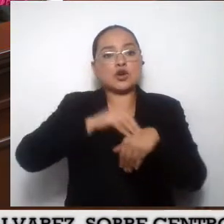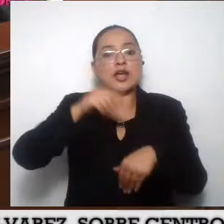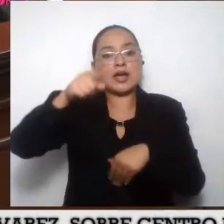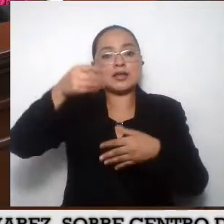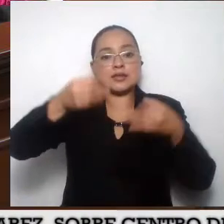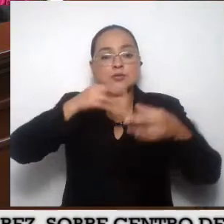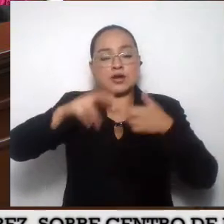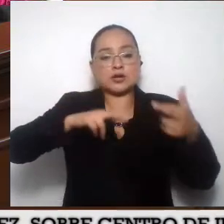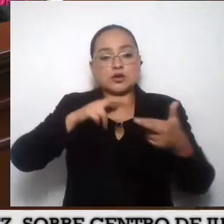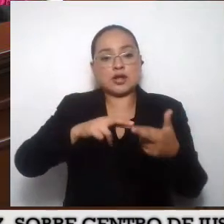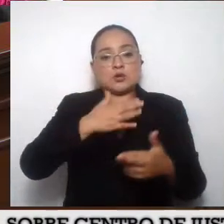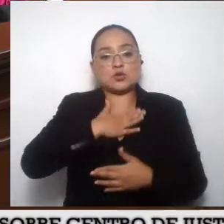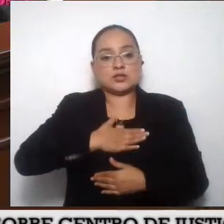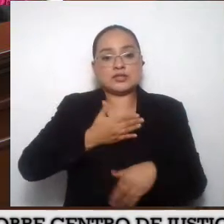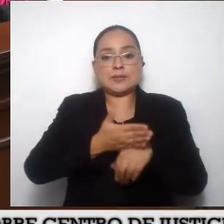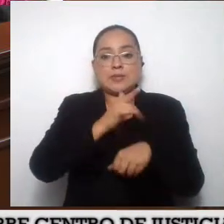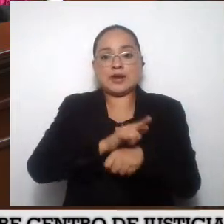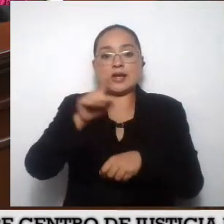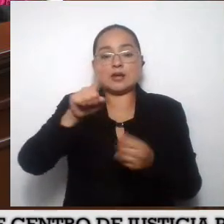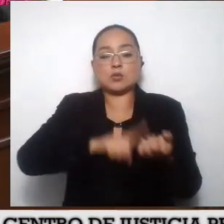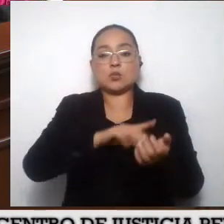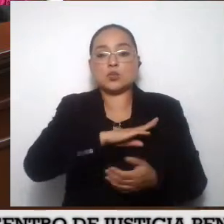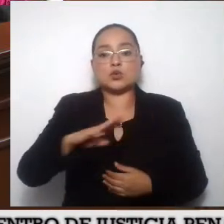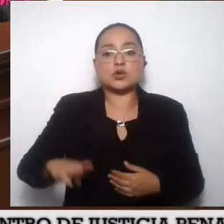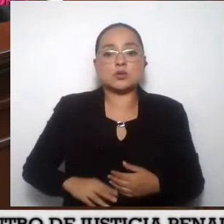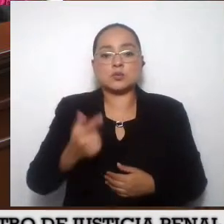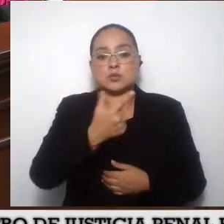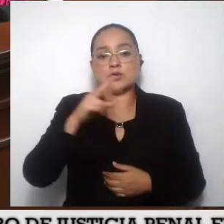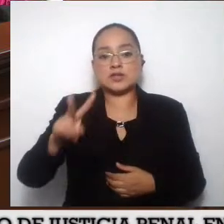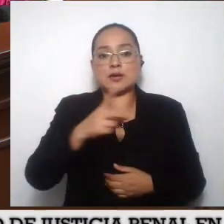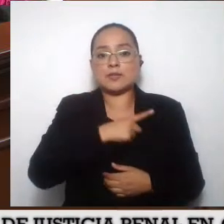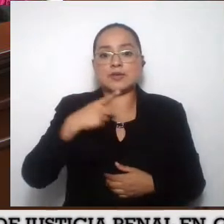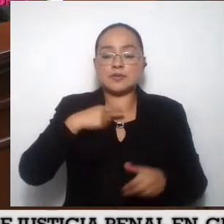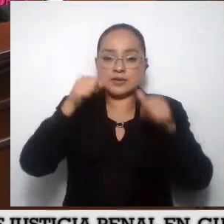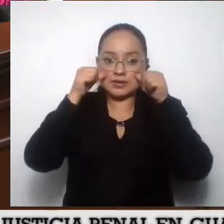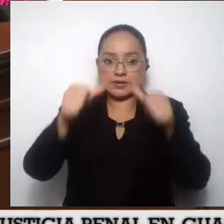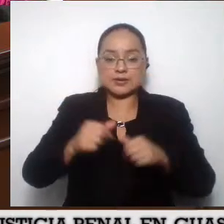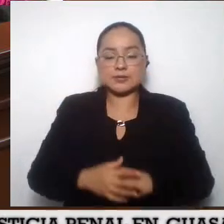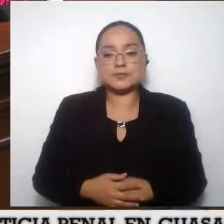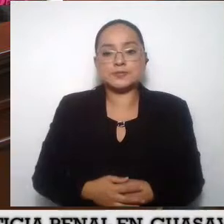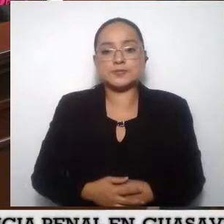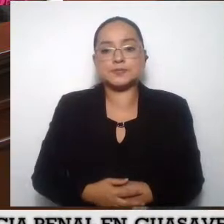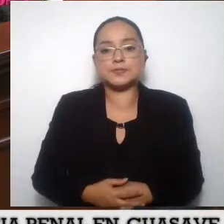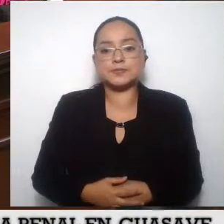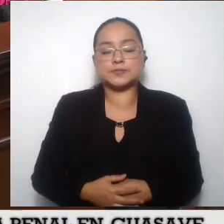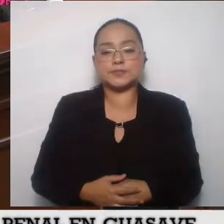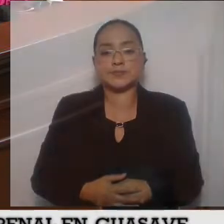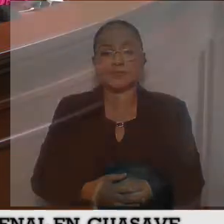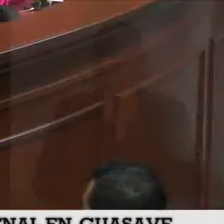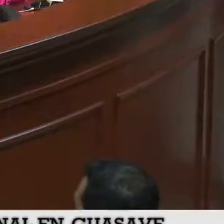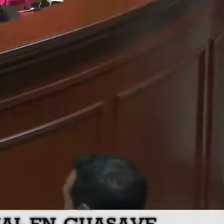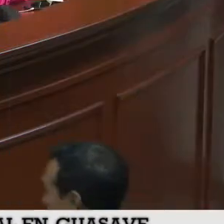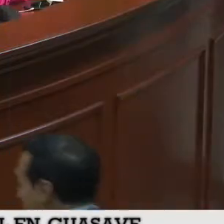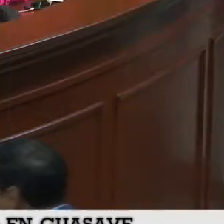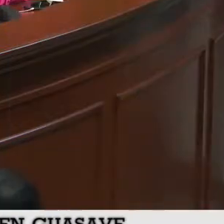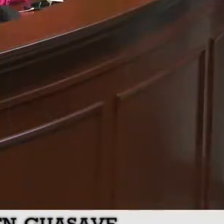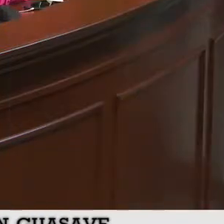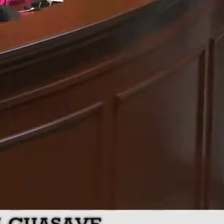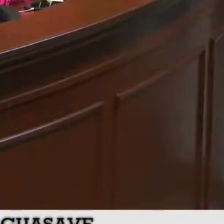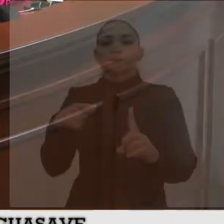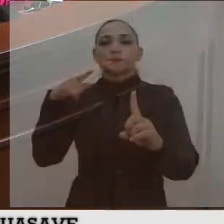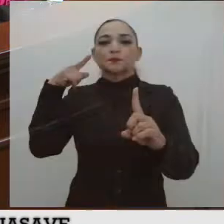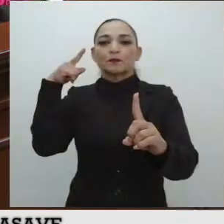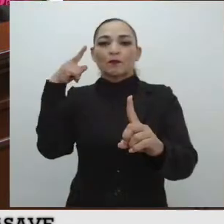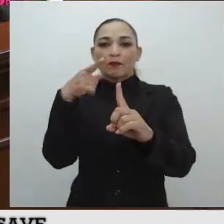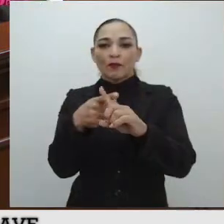justicia penal en el municipio de Guasave sean escuchadas. Con el objetivo de atender la solicitud de los